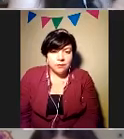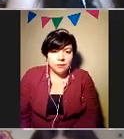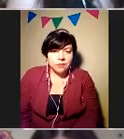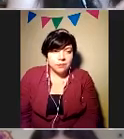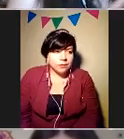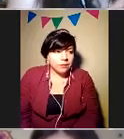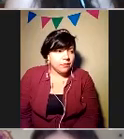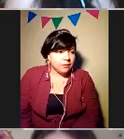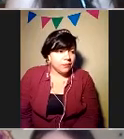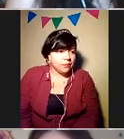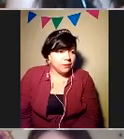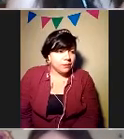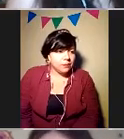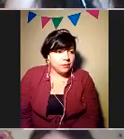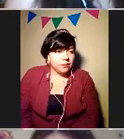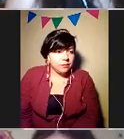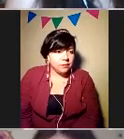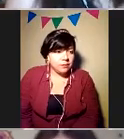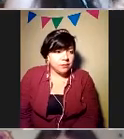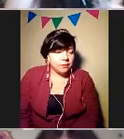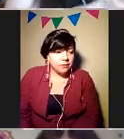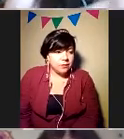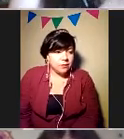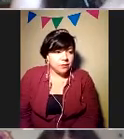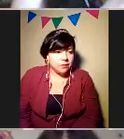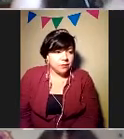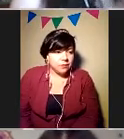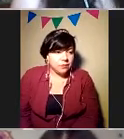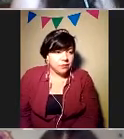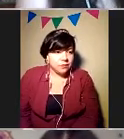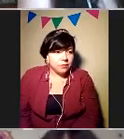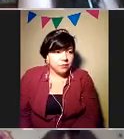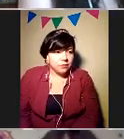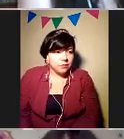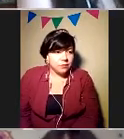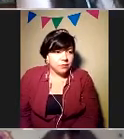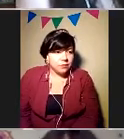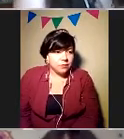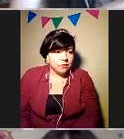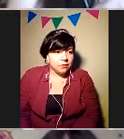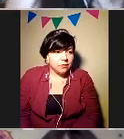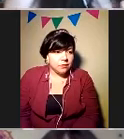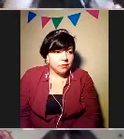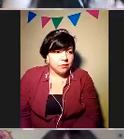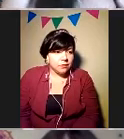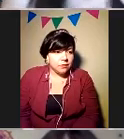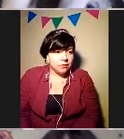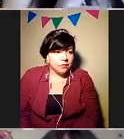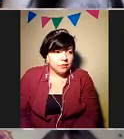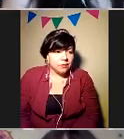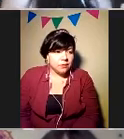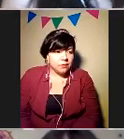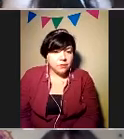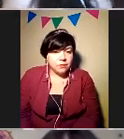empresa textil en India. Es un documental que recomiendo mucho, nos presenta mucha belleza y